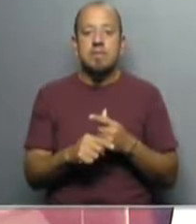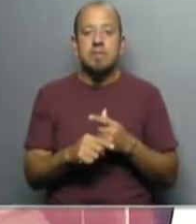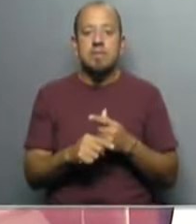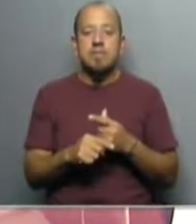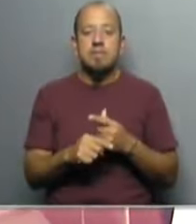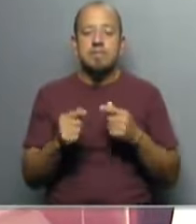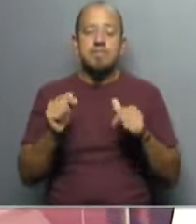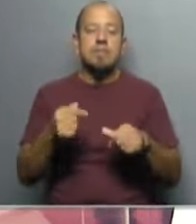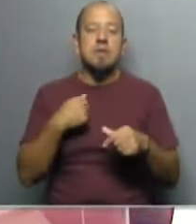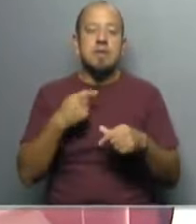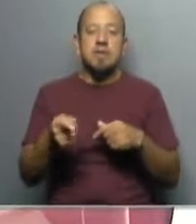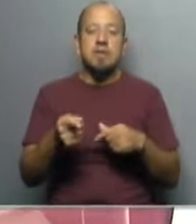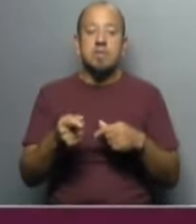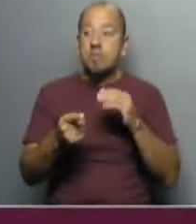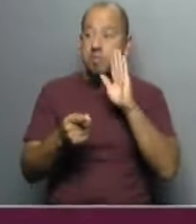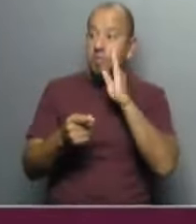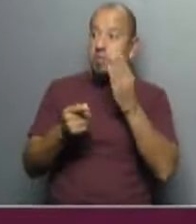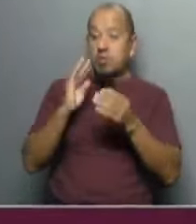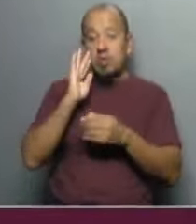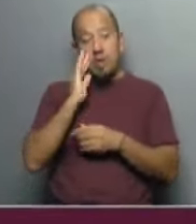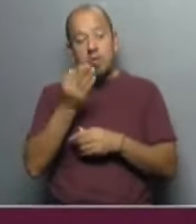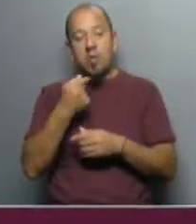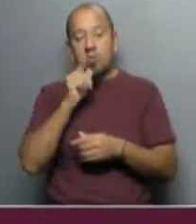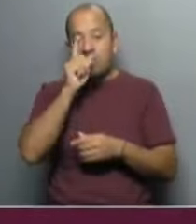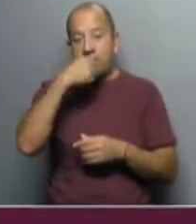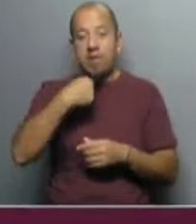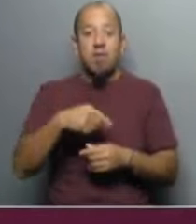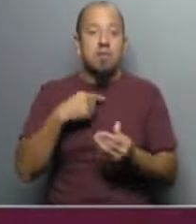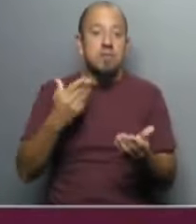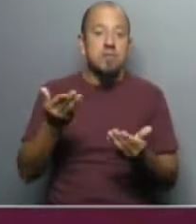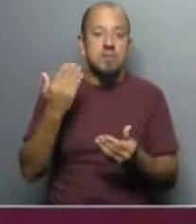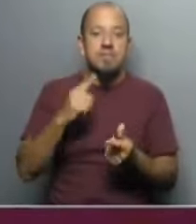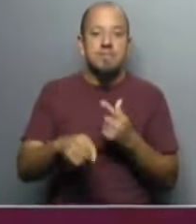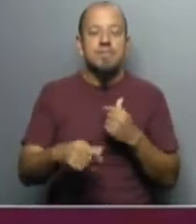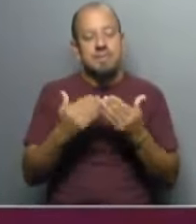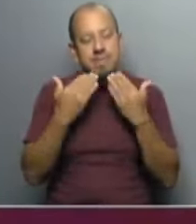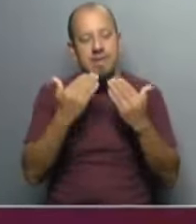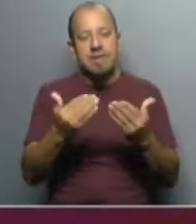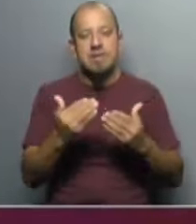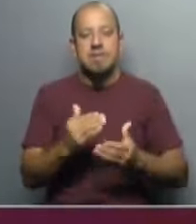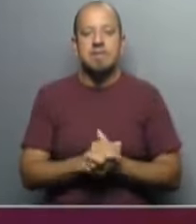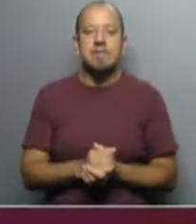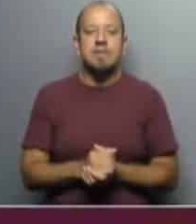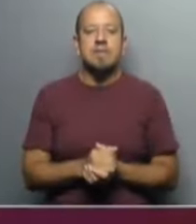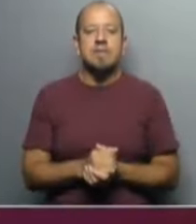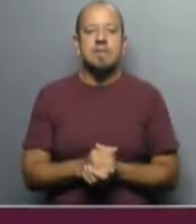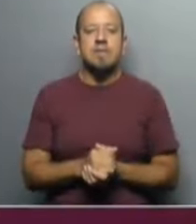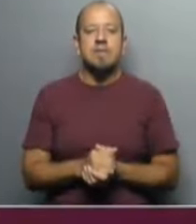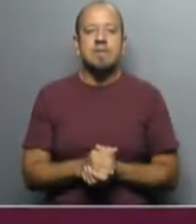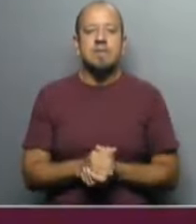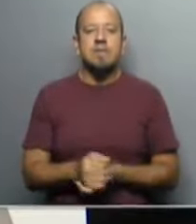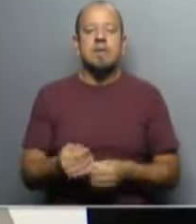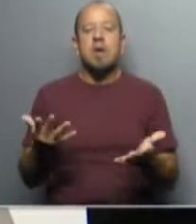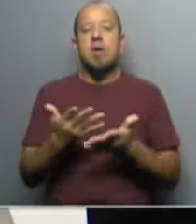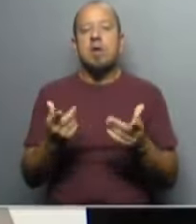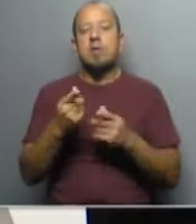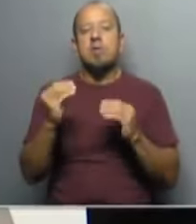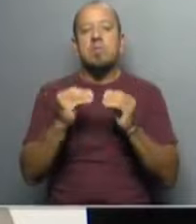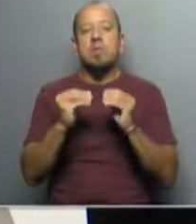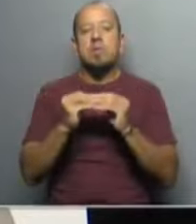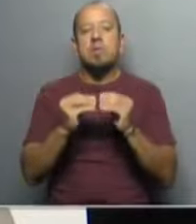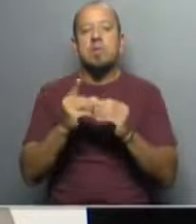Yo estoy también conociendo Montevideo con ustedes. Está genial. Gracias, More. Gracias a ustedes. Nos vamos ya de volea con Natalia Noves. ¿En